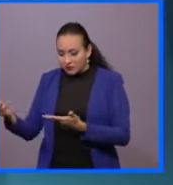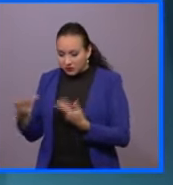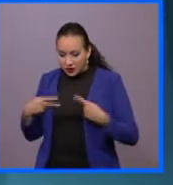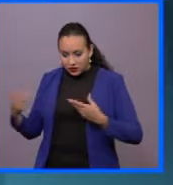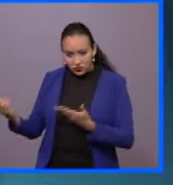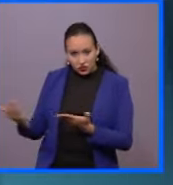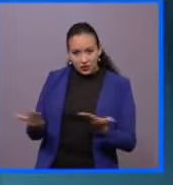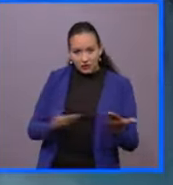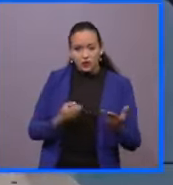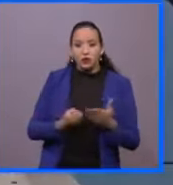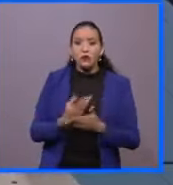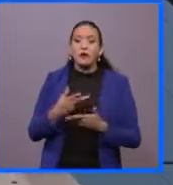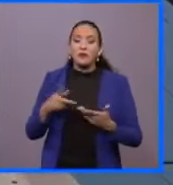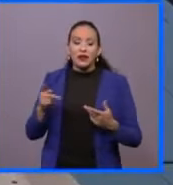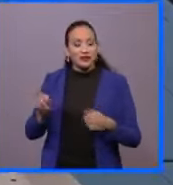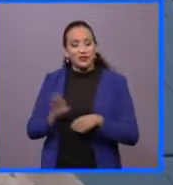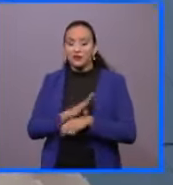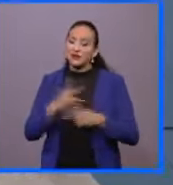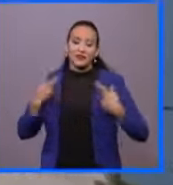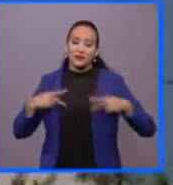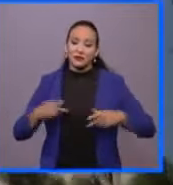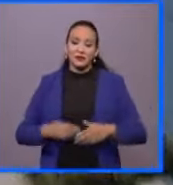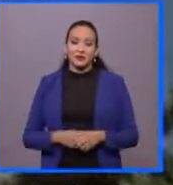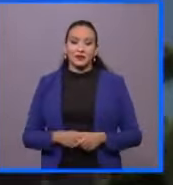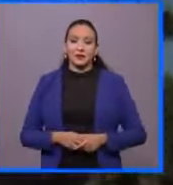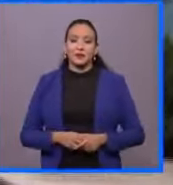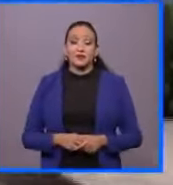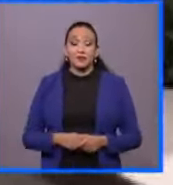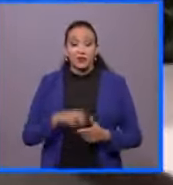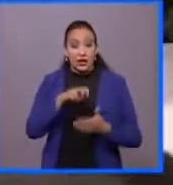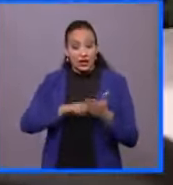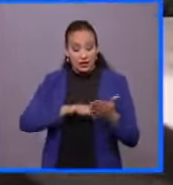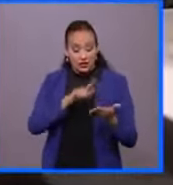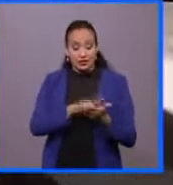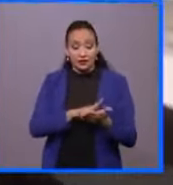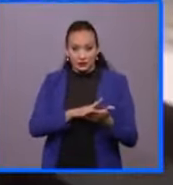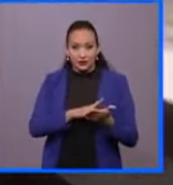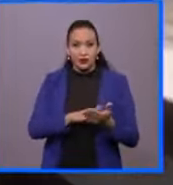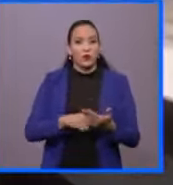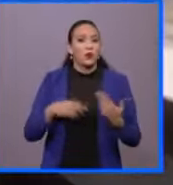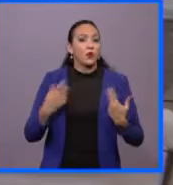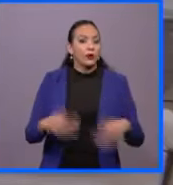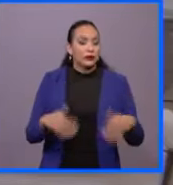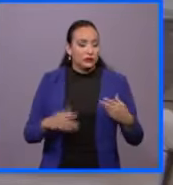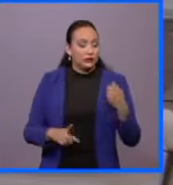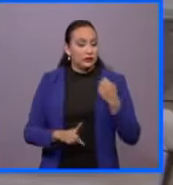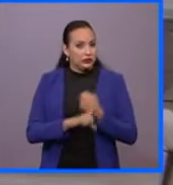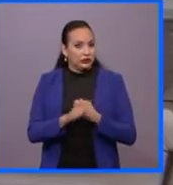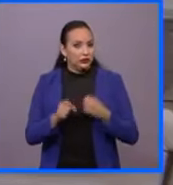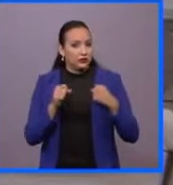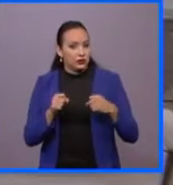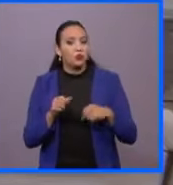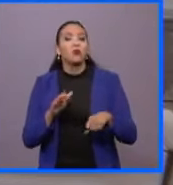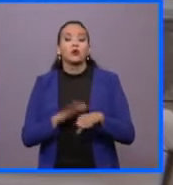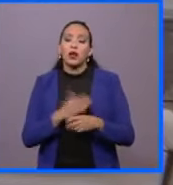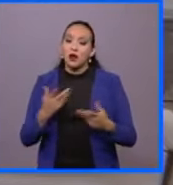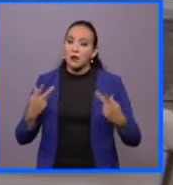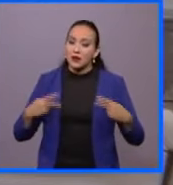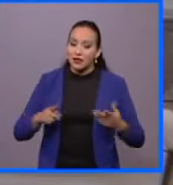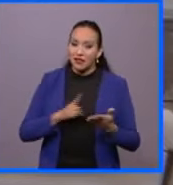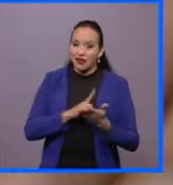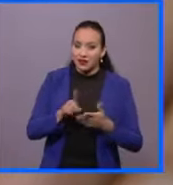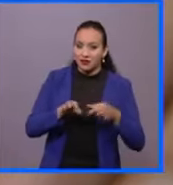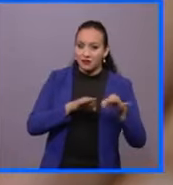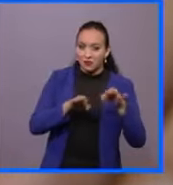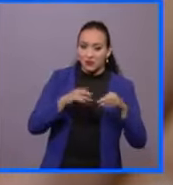que servimos. Advirtió que la reforma judicial ha tenido un impacto importante en los derechos laborales y